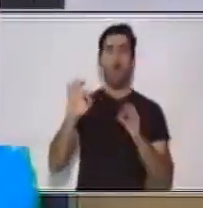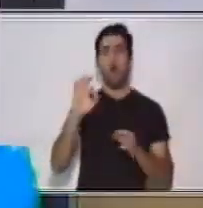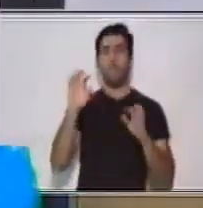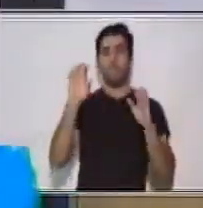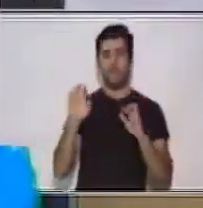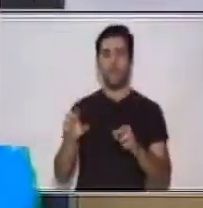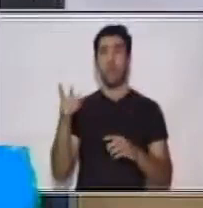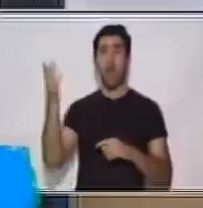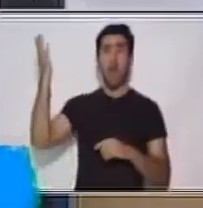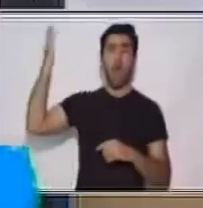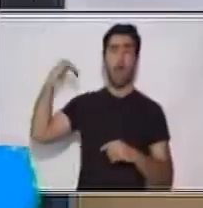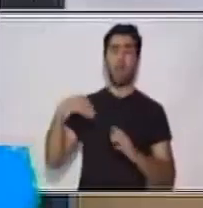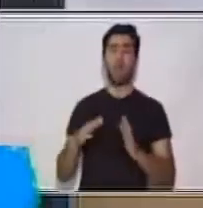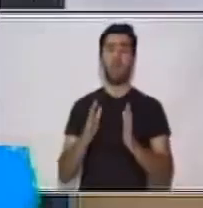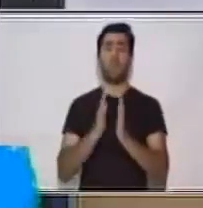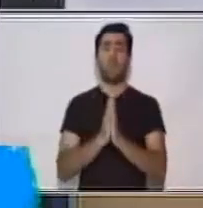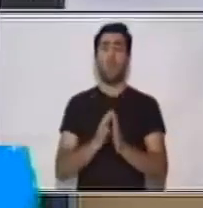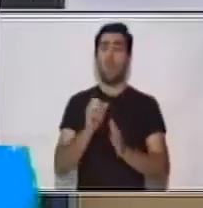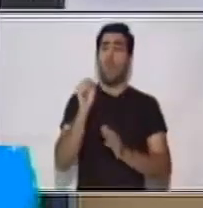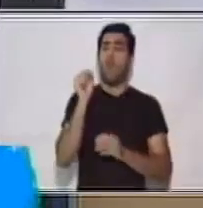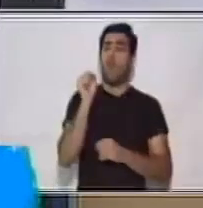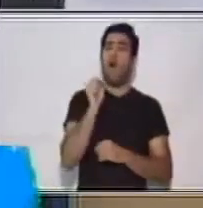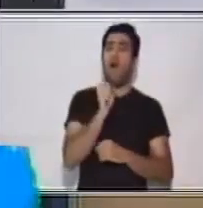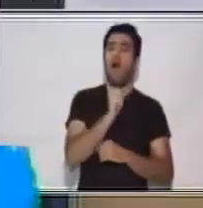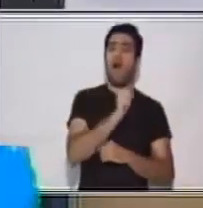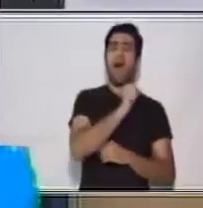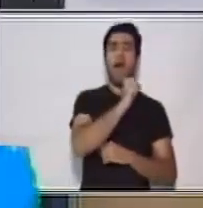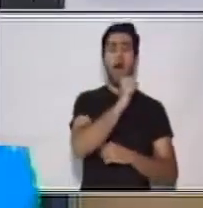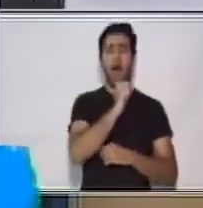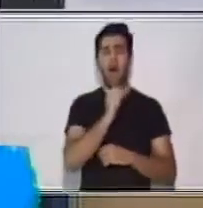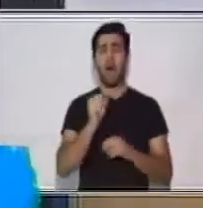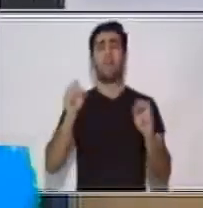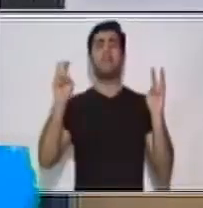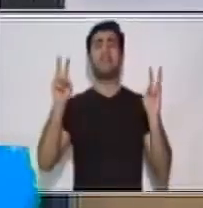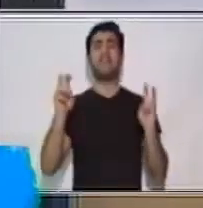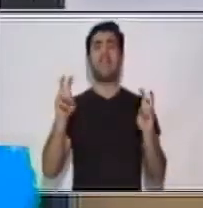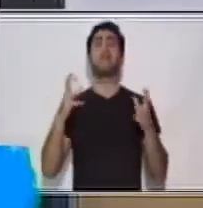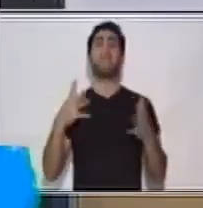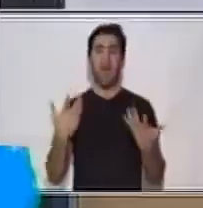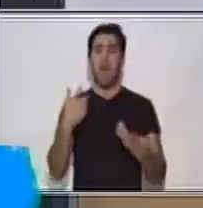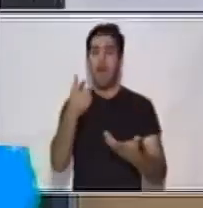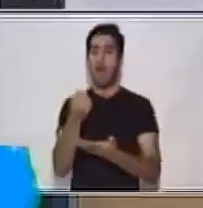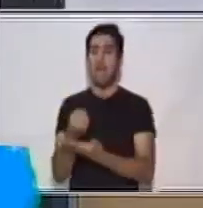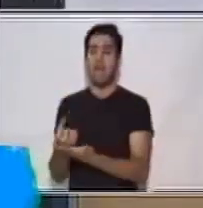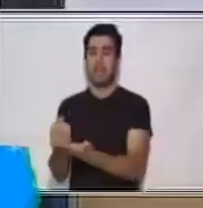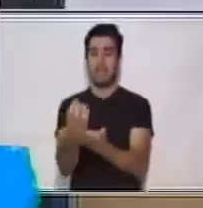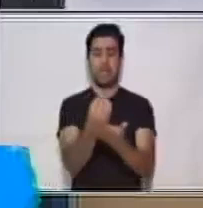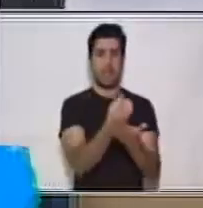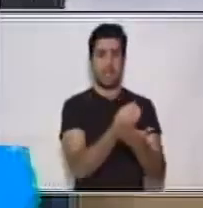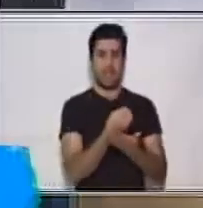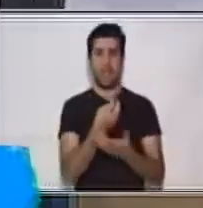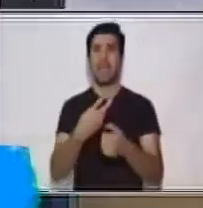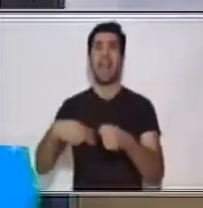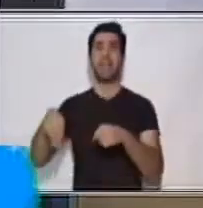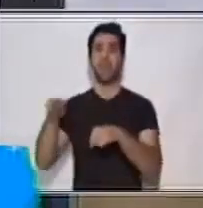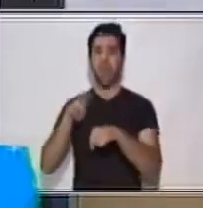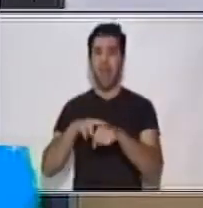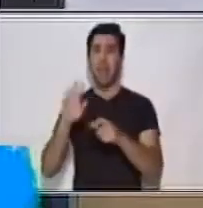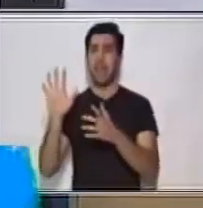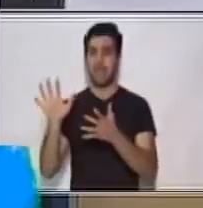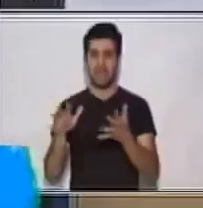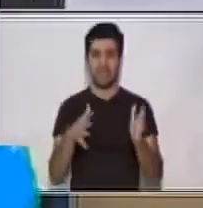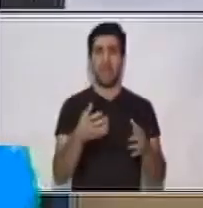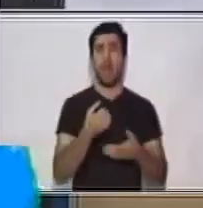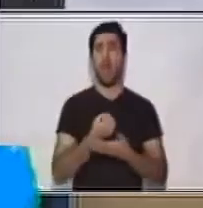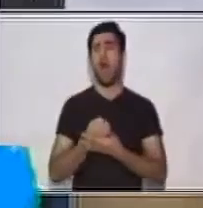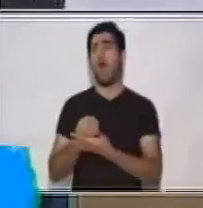es la belleza y la tranquilidad de la vida del campo, que se representa a través de los poemas. Yo te presento